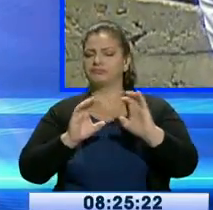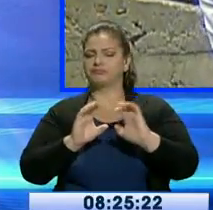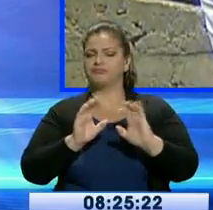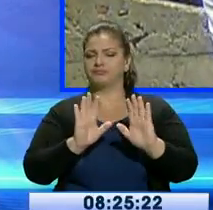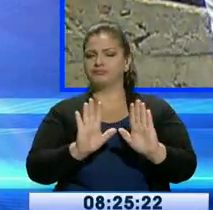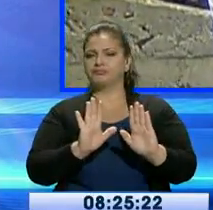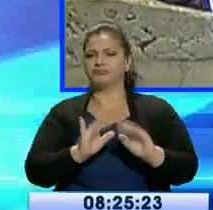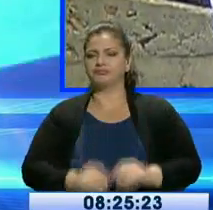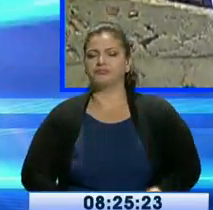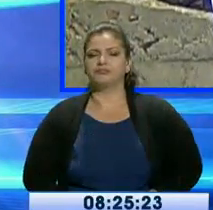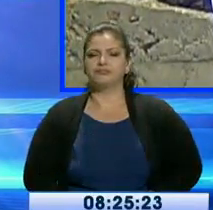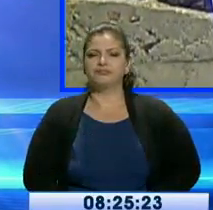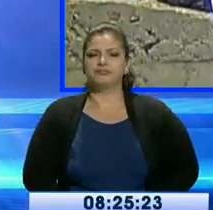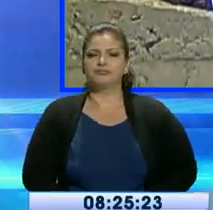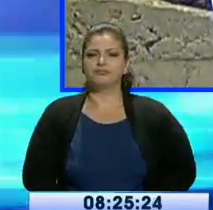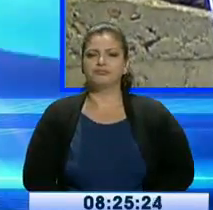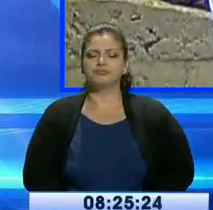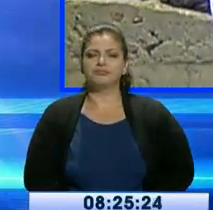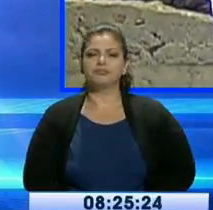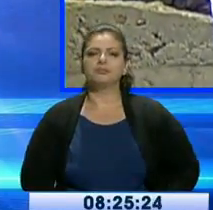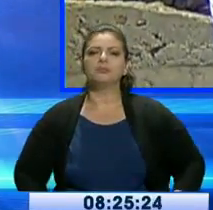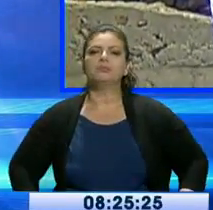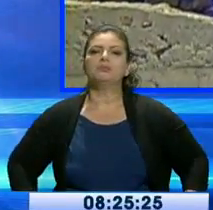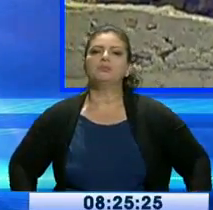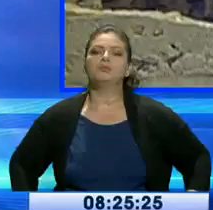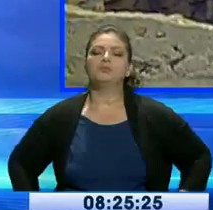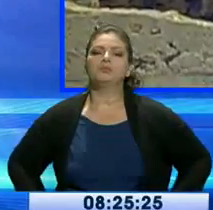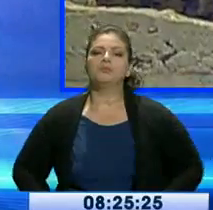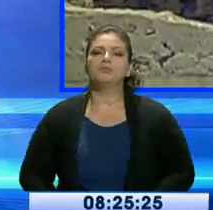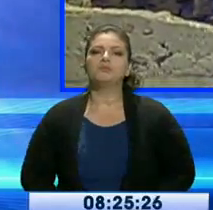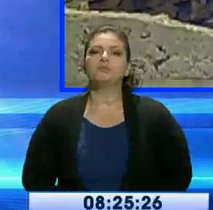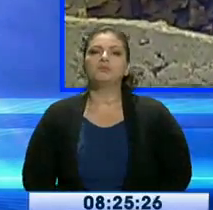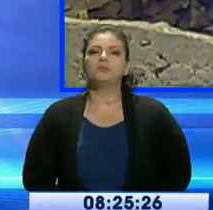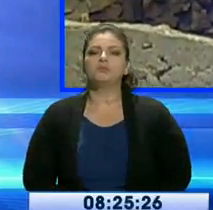respecto a estas dos damas que están ahí en graves problemas con su casa.